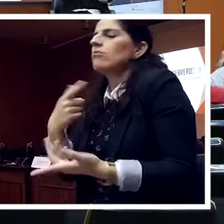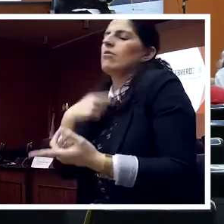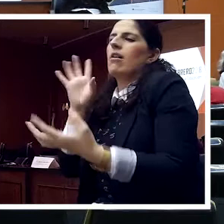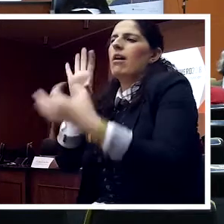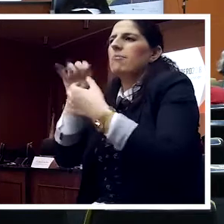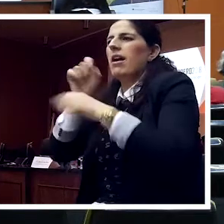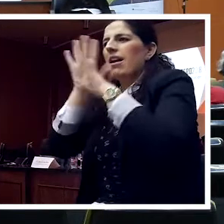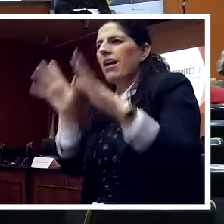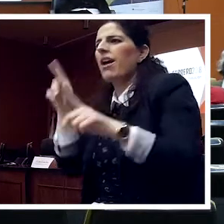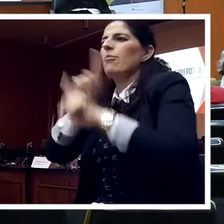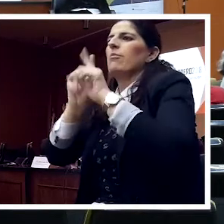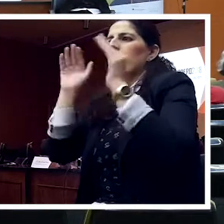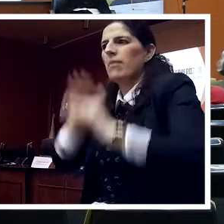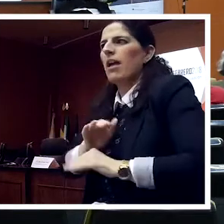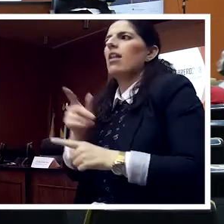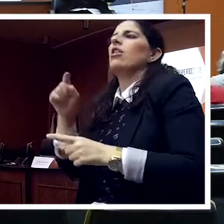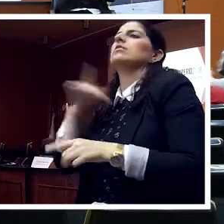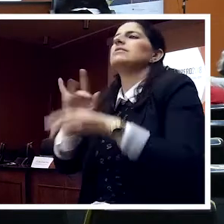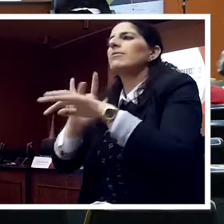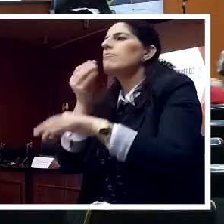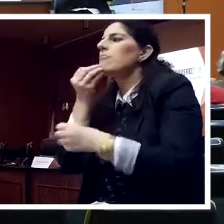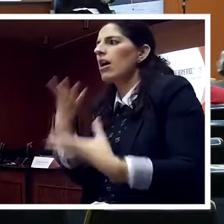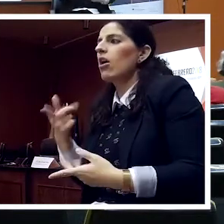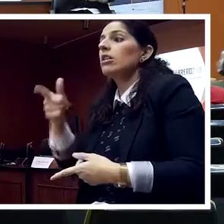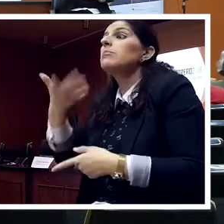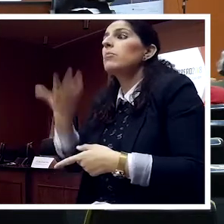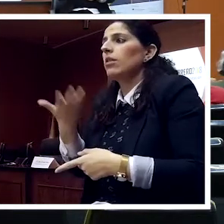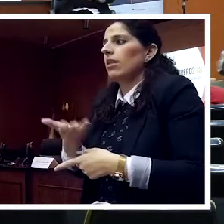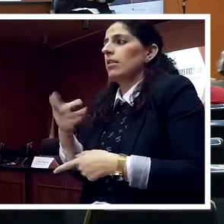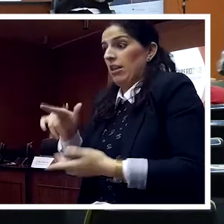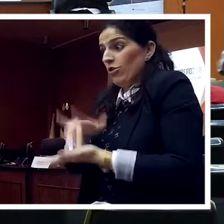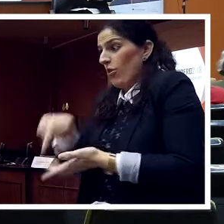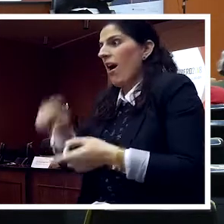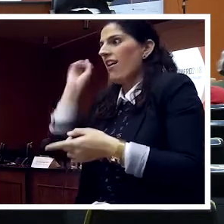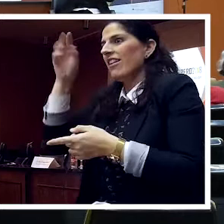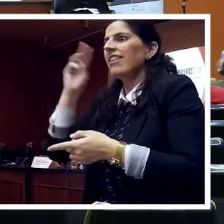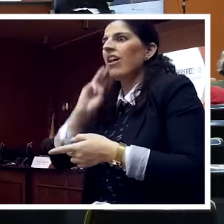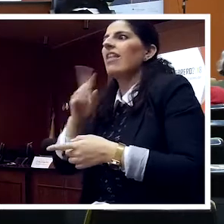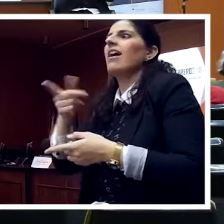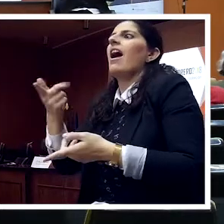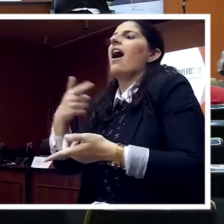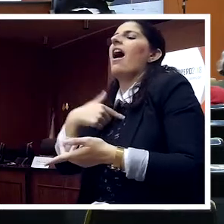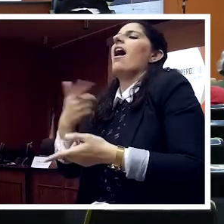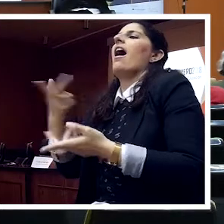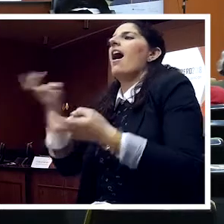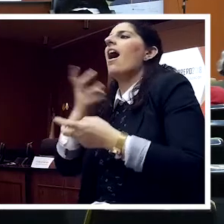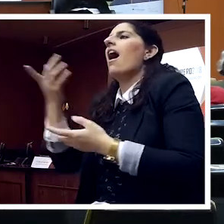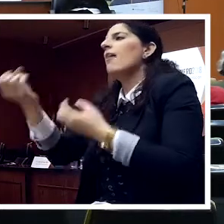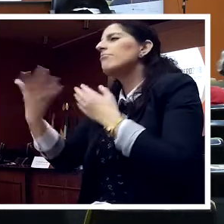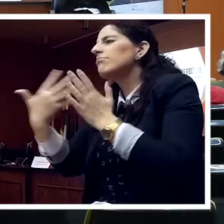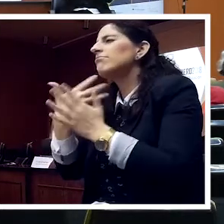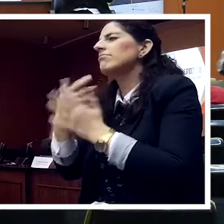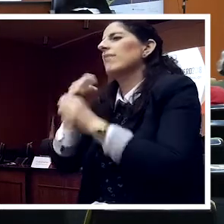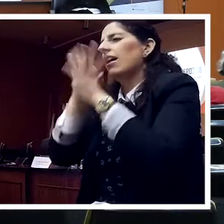esta transmisión, estos eventos, son realmente importantes y yo me congratulo muchísimo que se hayan podido formar y